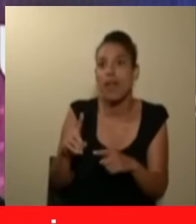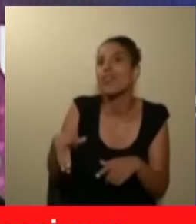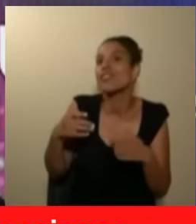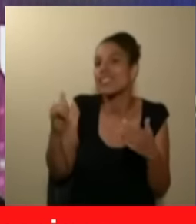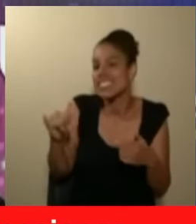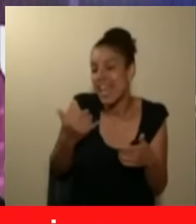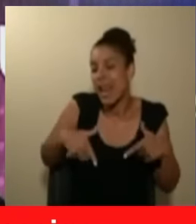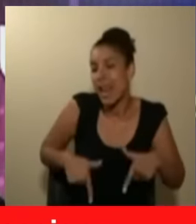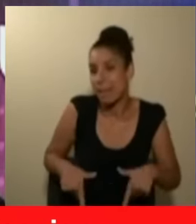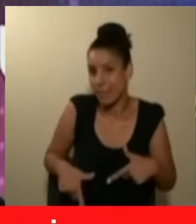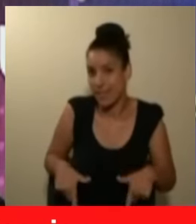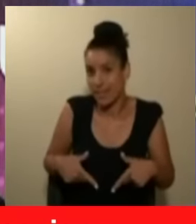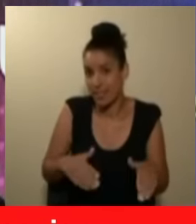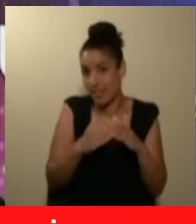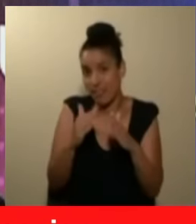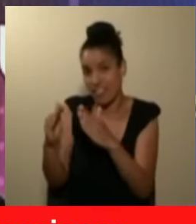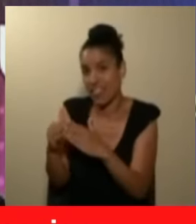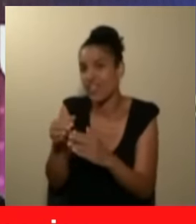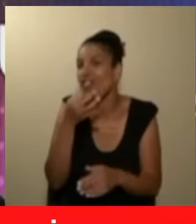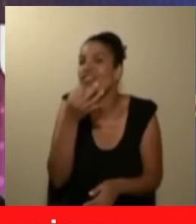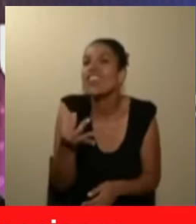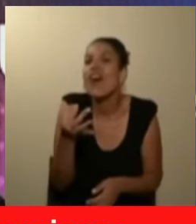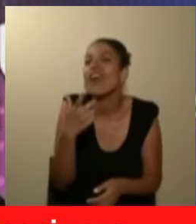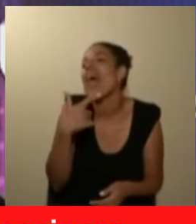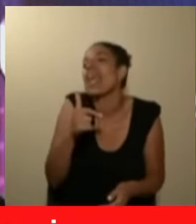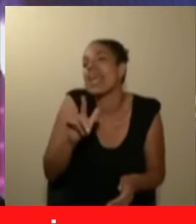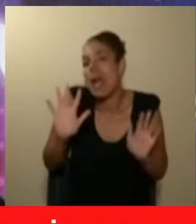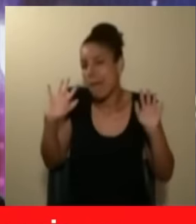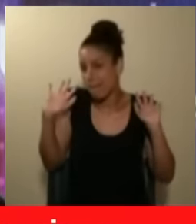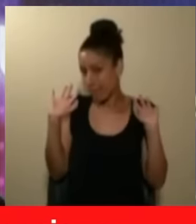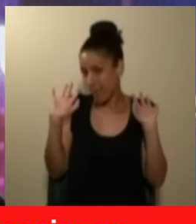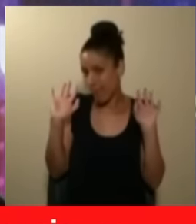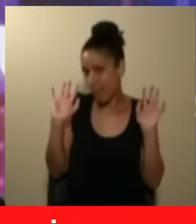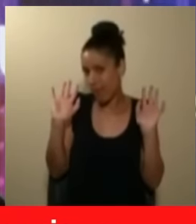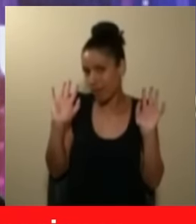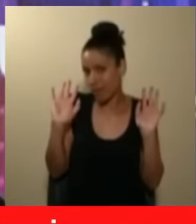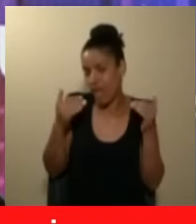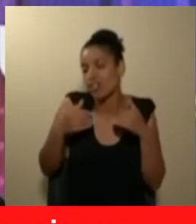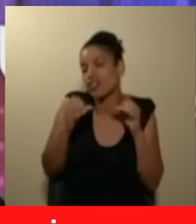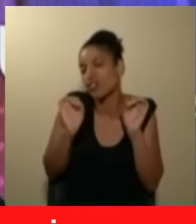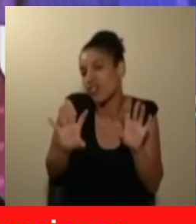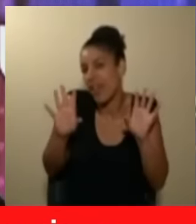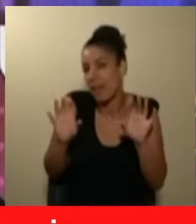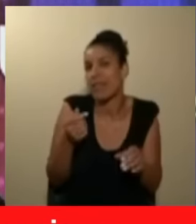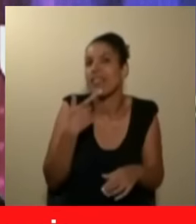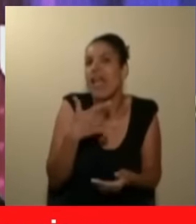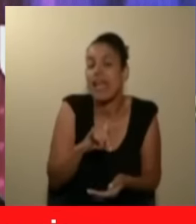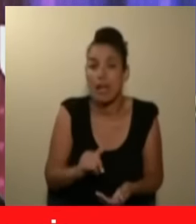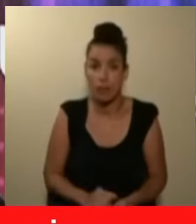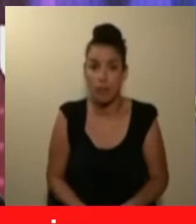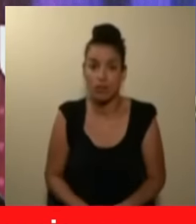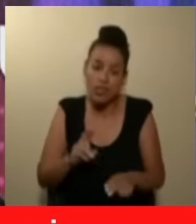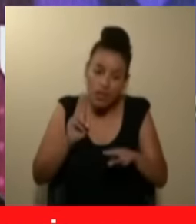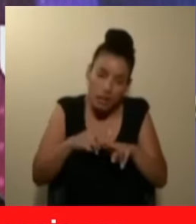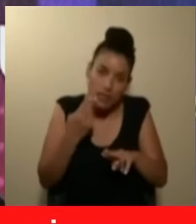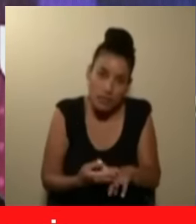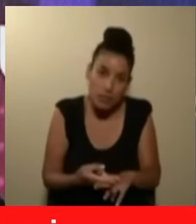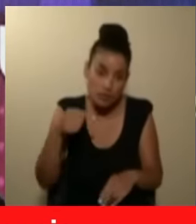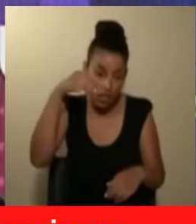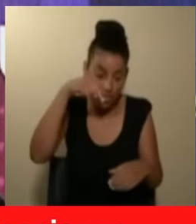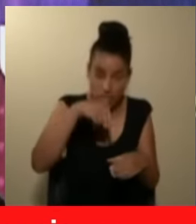aclaró que eso no era más que un ejemplo. Por lo tanto, volvemos a decir, ¿qué hay en la LUC que resuelva este